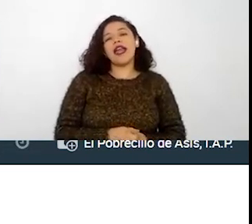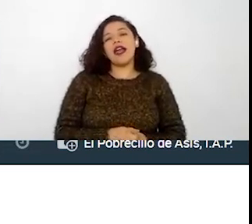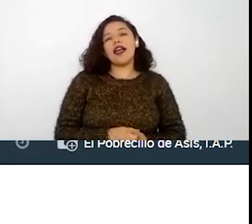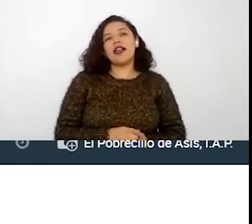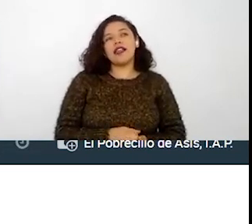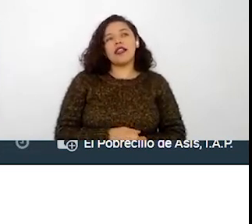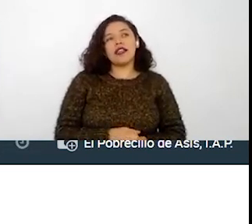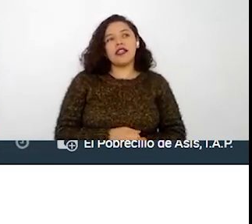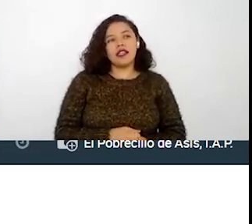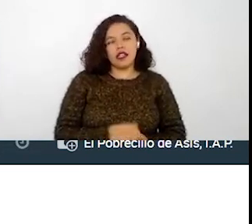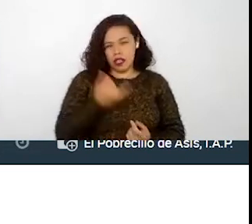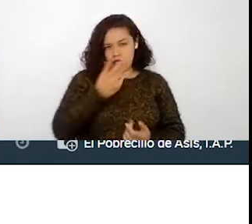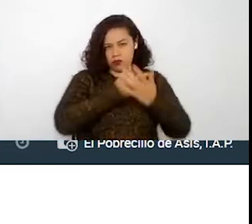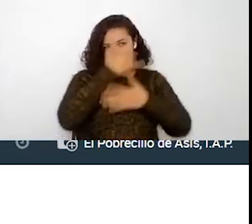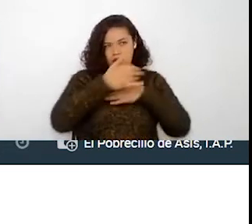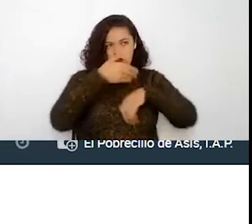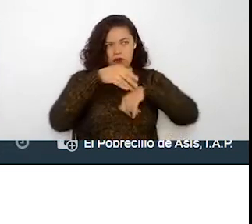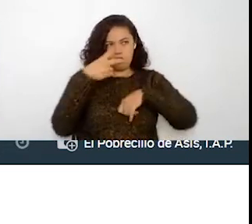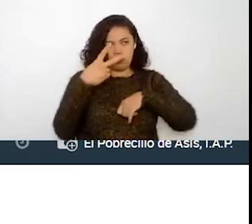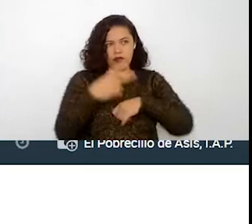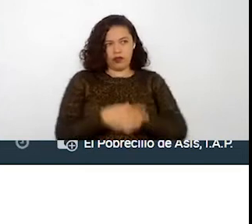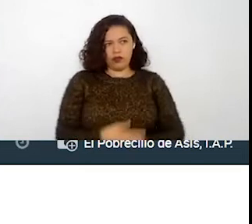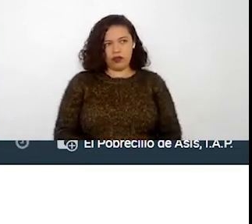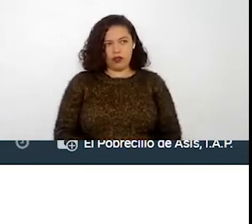el proyecto número 2